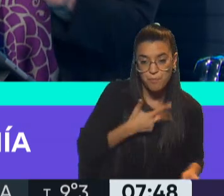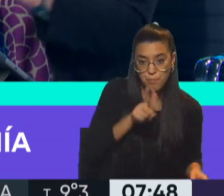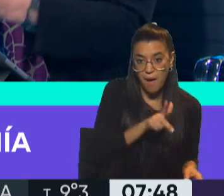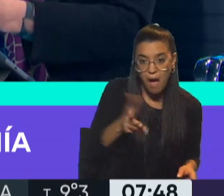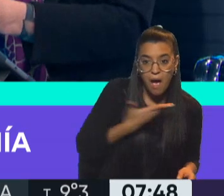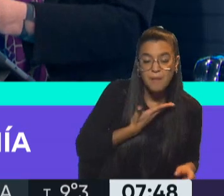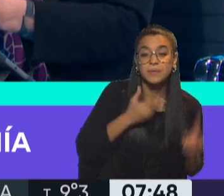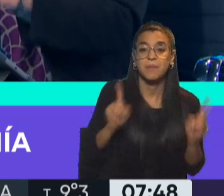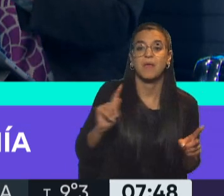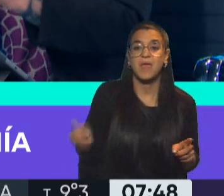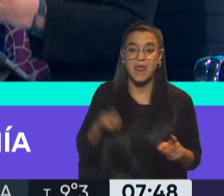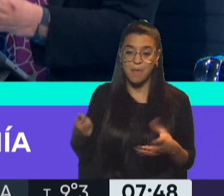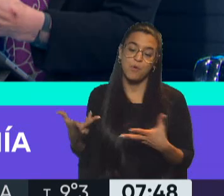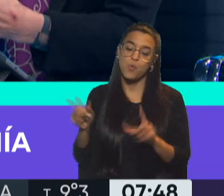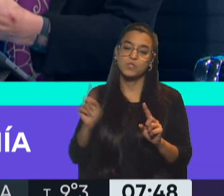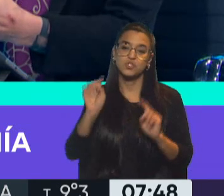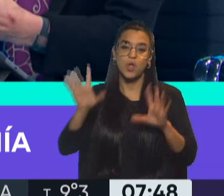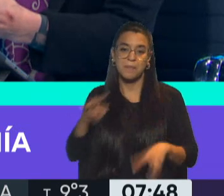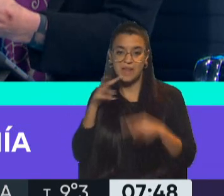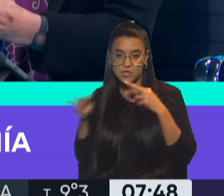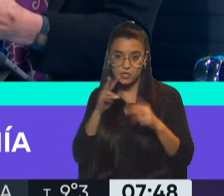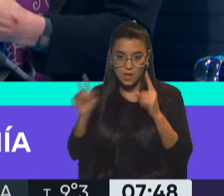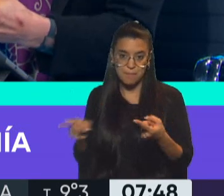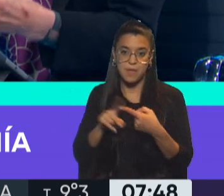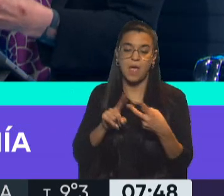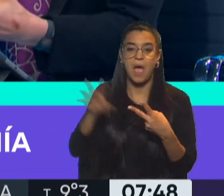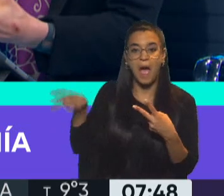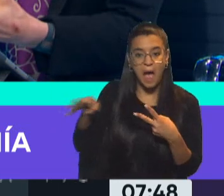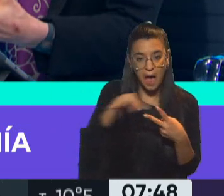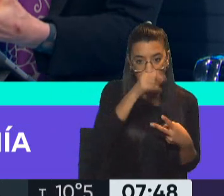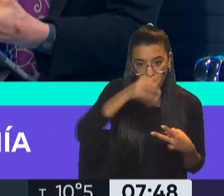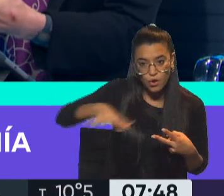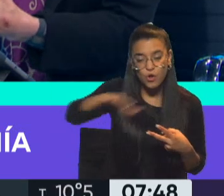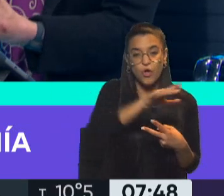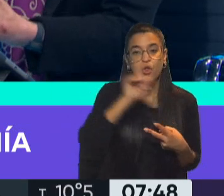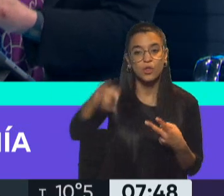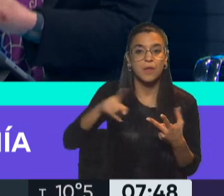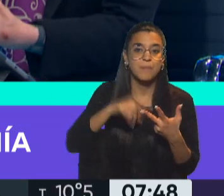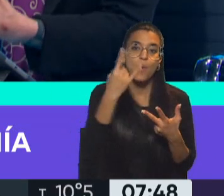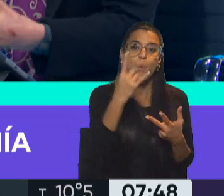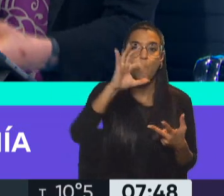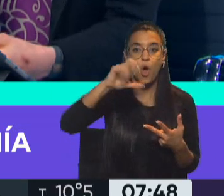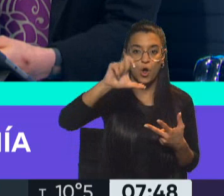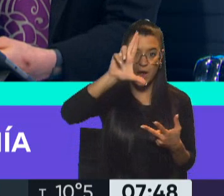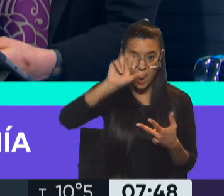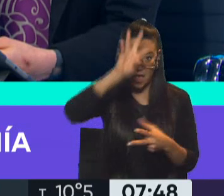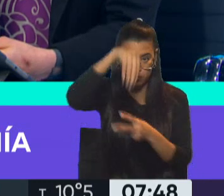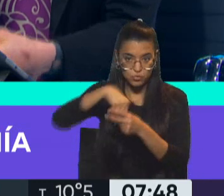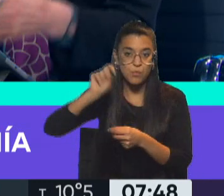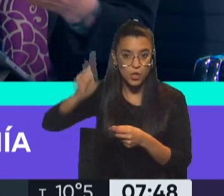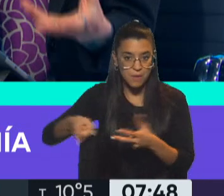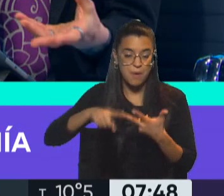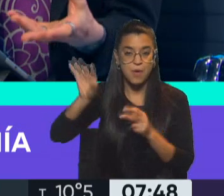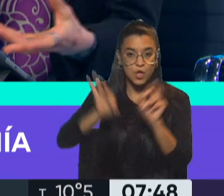gremios porque no es solamente gastronómico flor aval hablaba del agro pero también hay que decir que la uocra se sumó a este